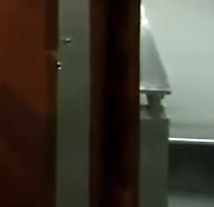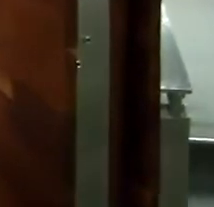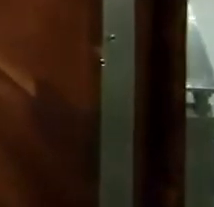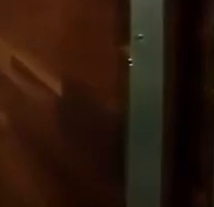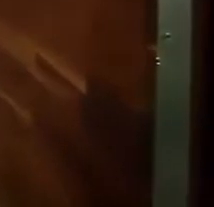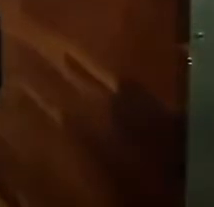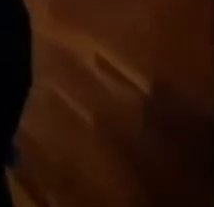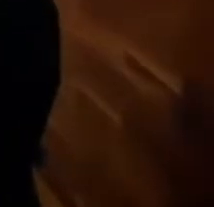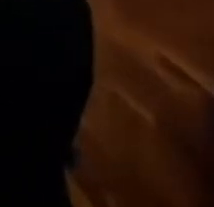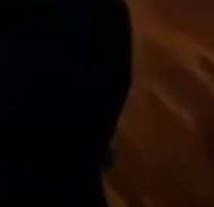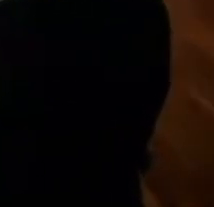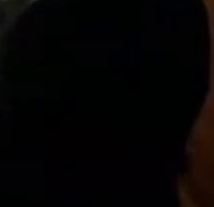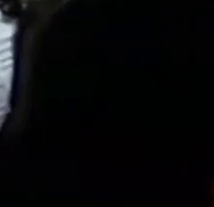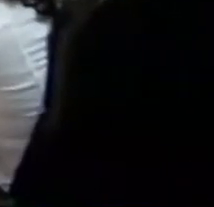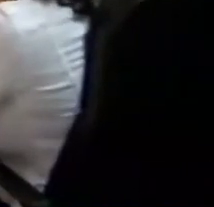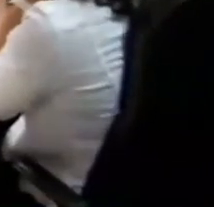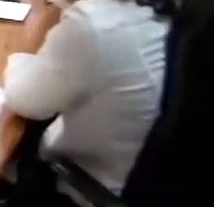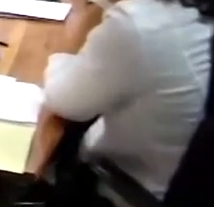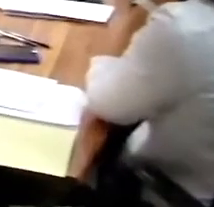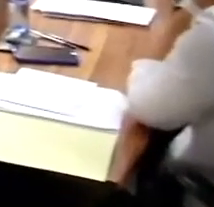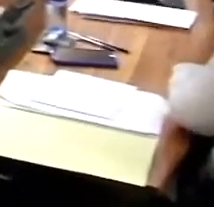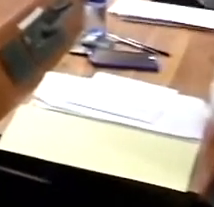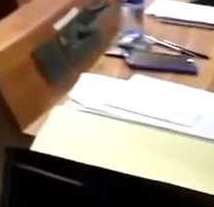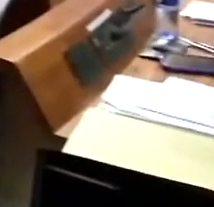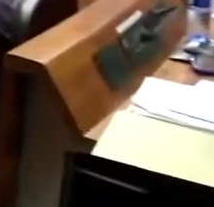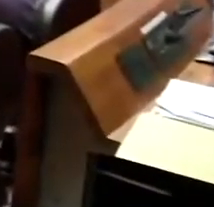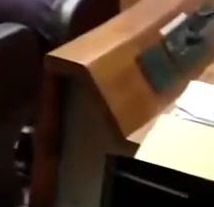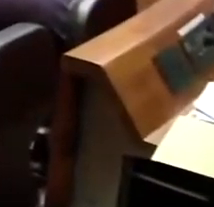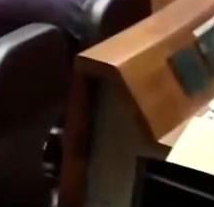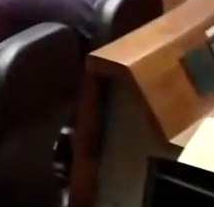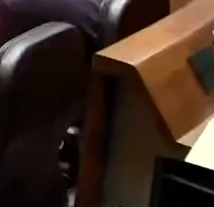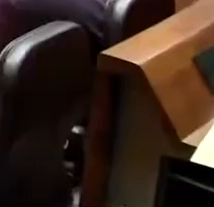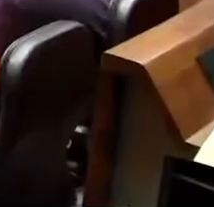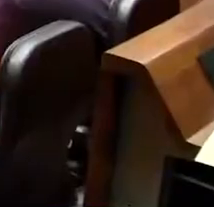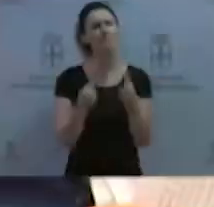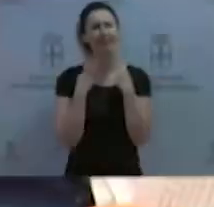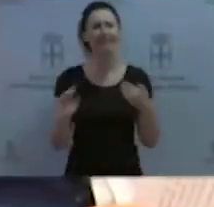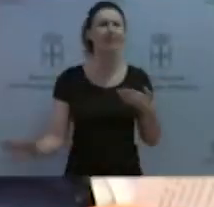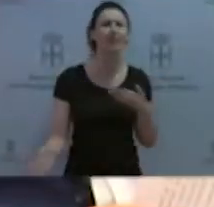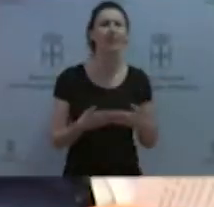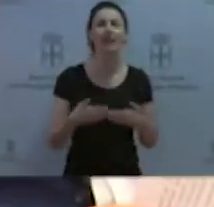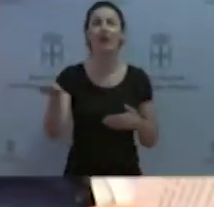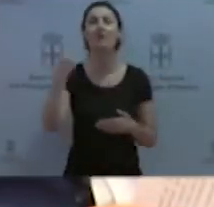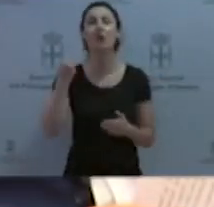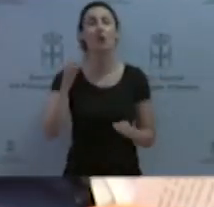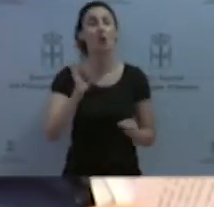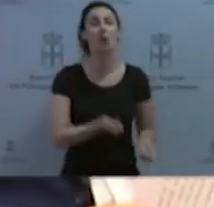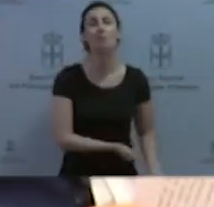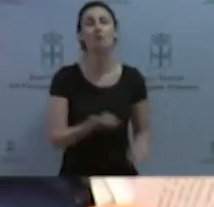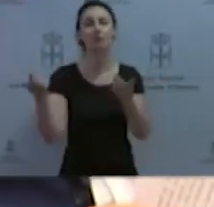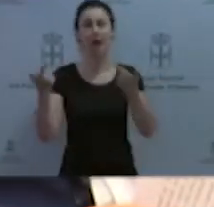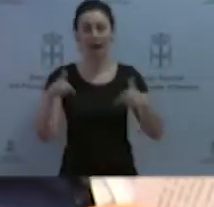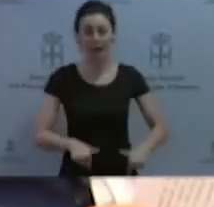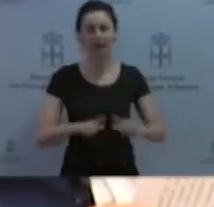por ciento de su capacidad todo lo que podemos perder si arcelor cierra a ser celo se va y dale al gobierno central unas normas más claras de